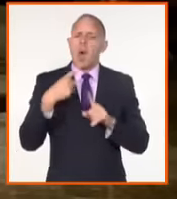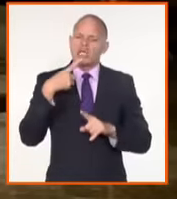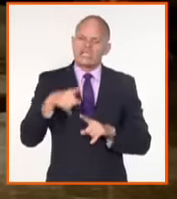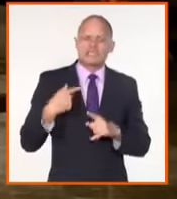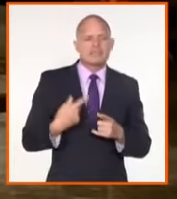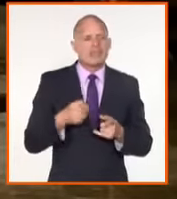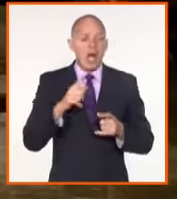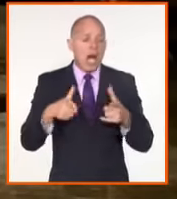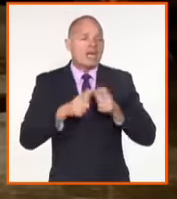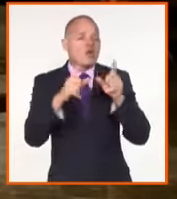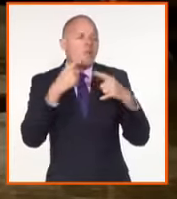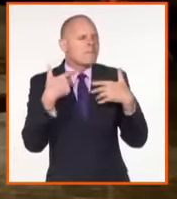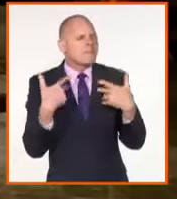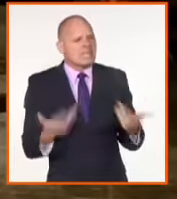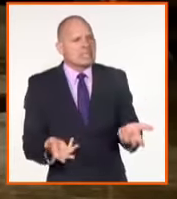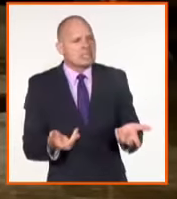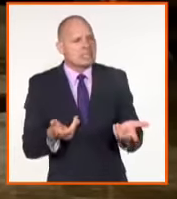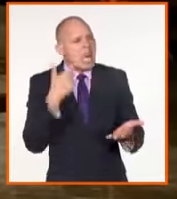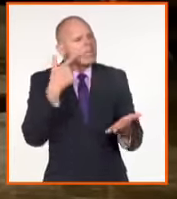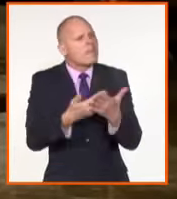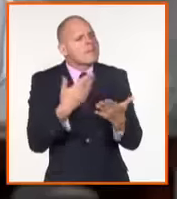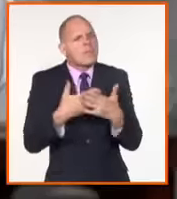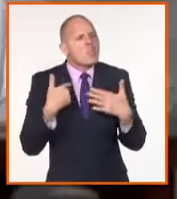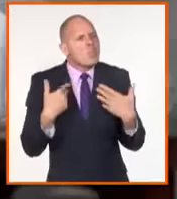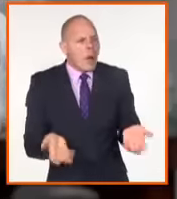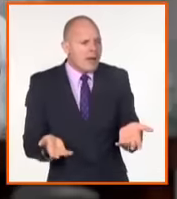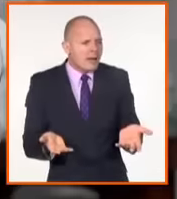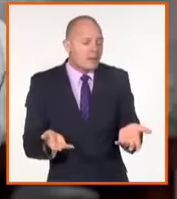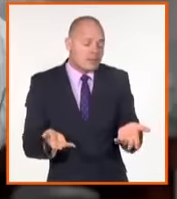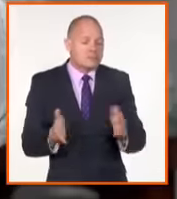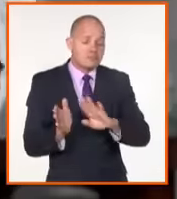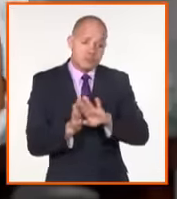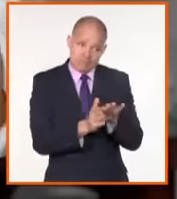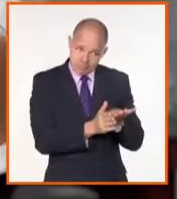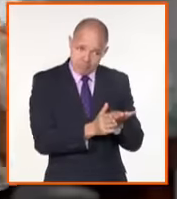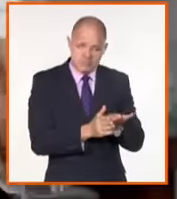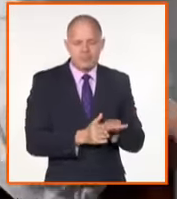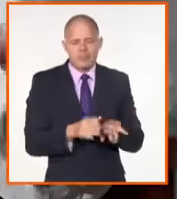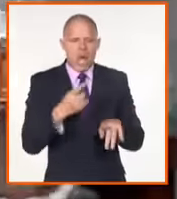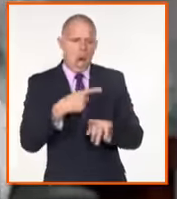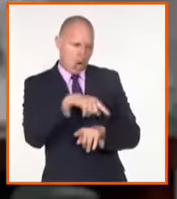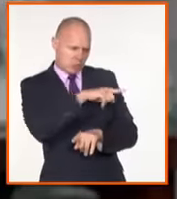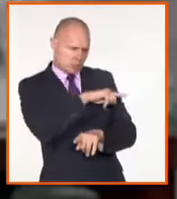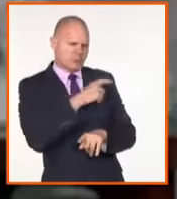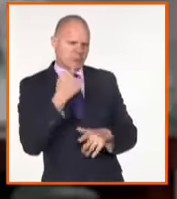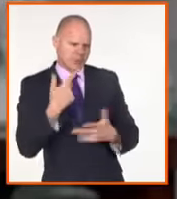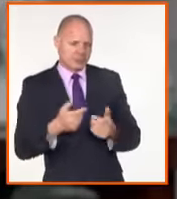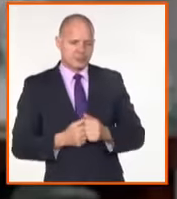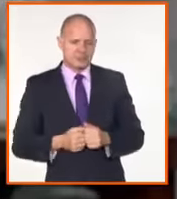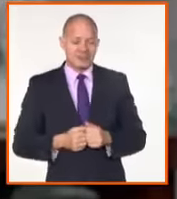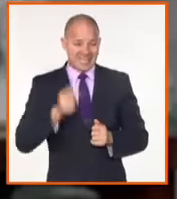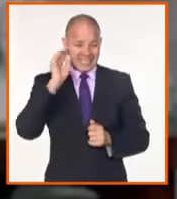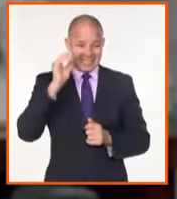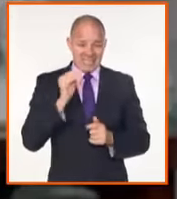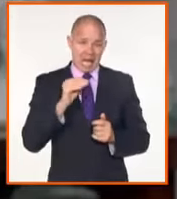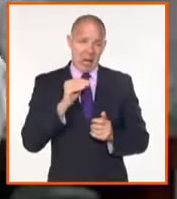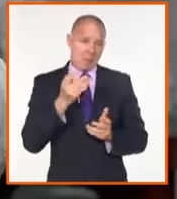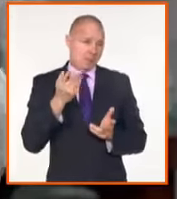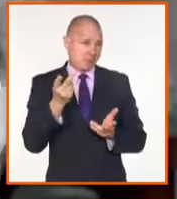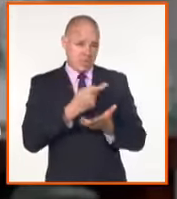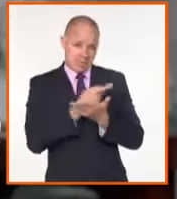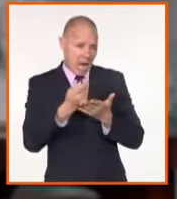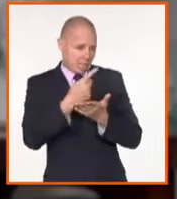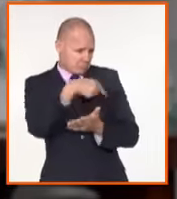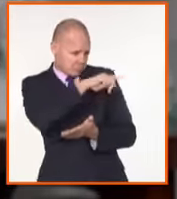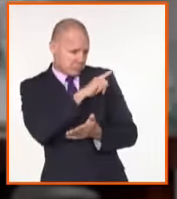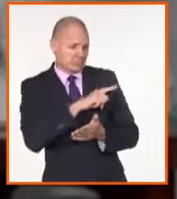Cuando corrió el rumor, la bola, la fake news, como dice usted, de que iba a quedarse en cero disponibilidad de combustible, el